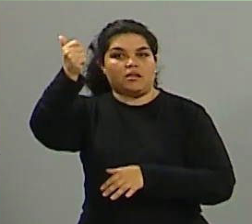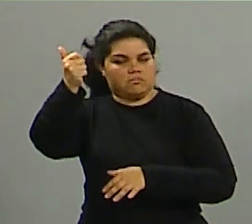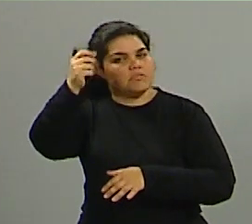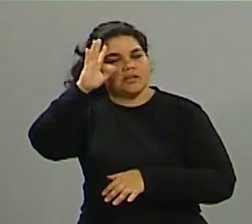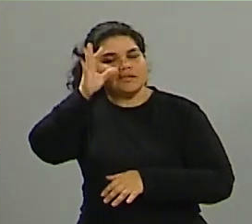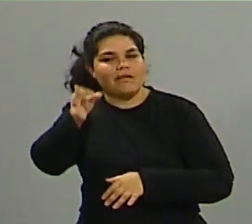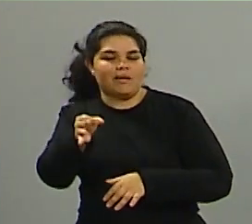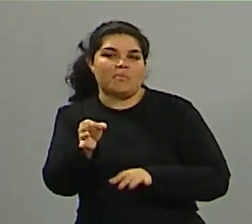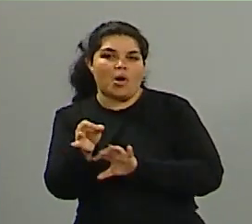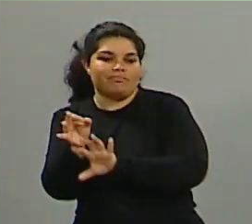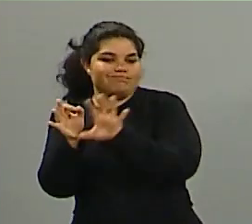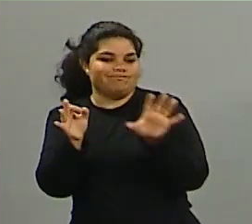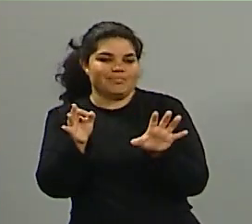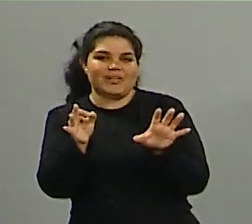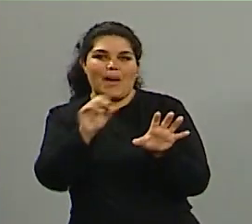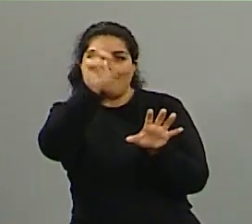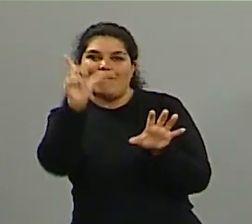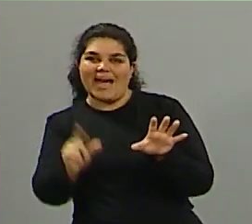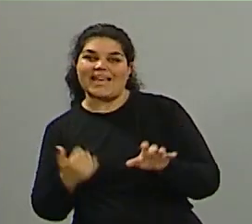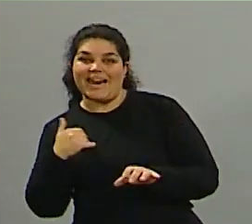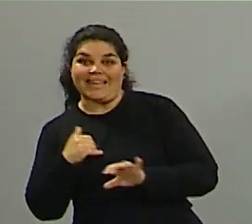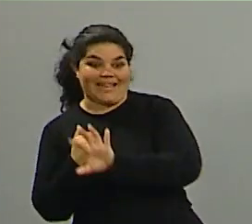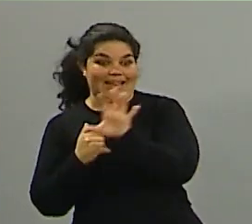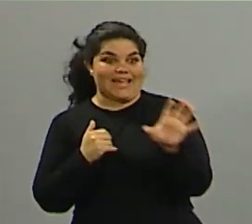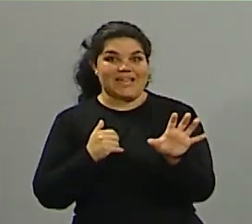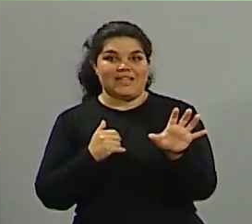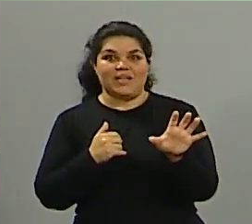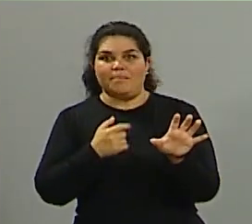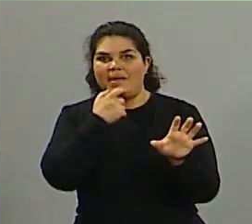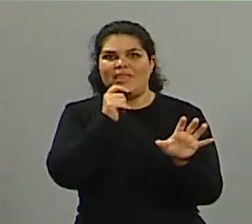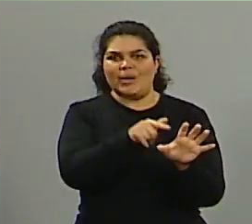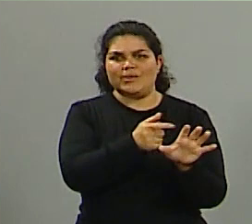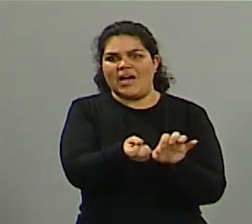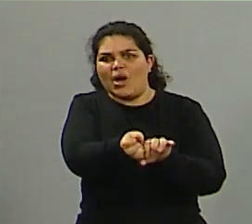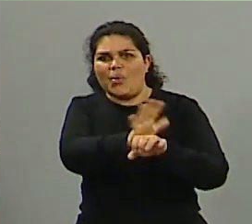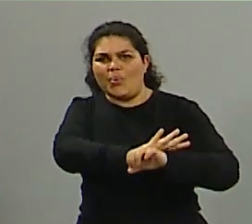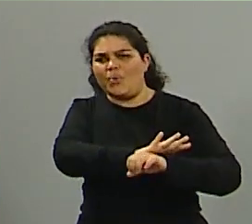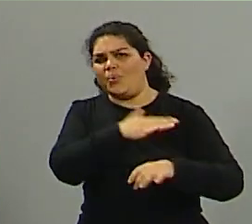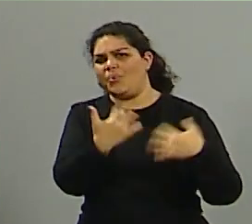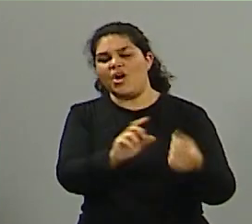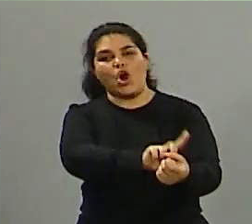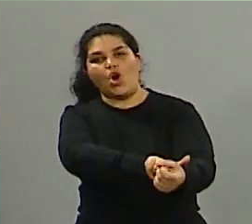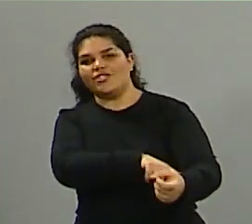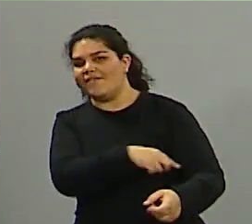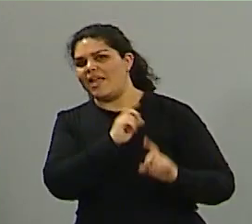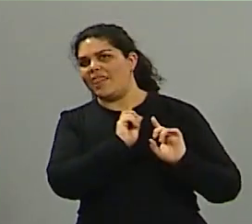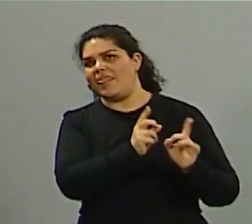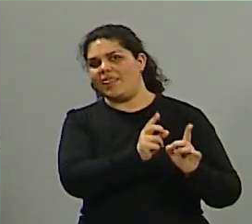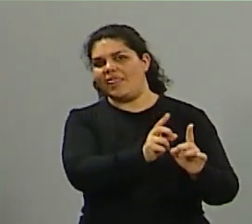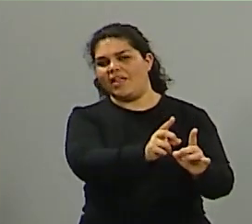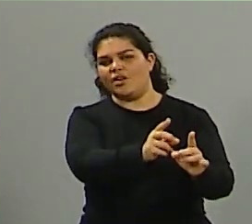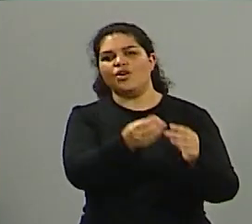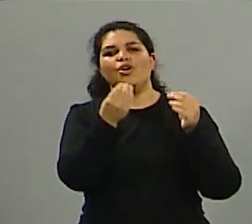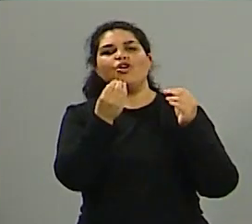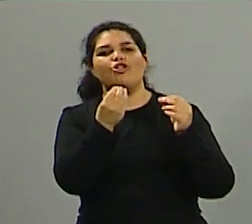en esta parte del país, ¿no? Me imagino en esa época. ¿Cómo era la relación que él mantenía, por ejemplo, con los representantes de la iglesia de esa